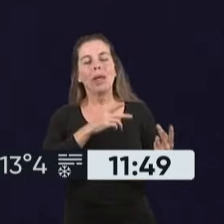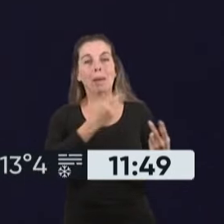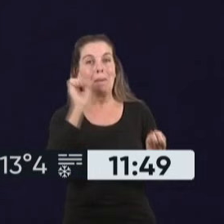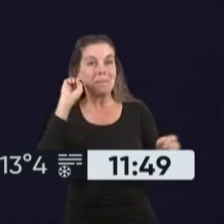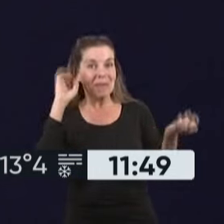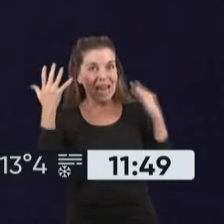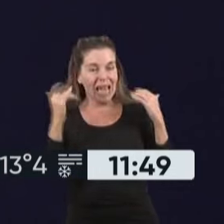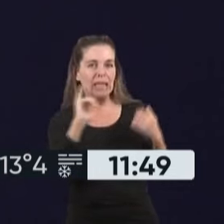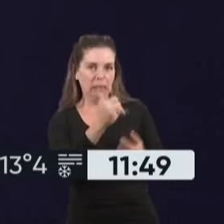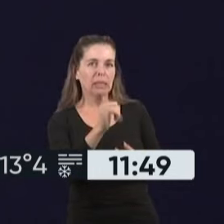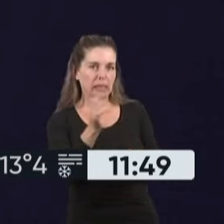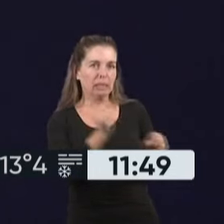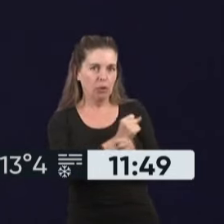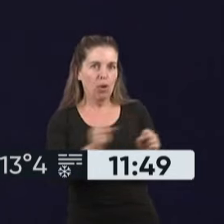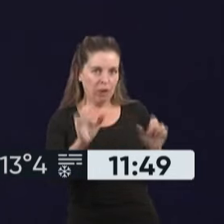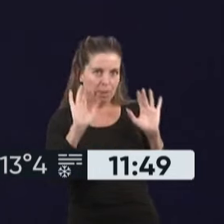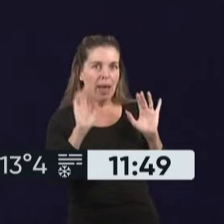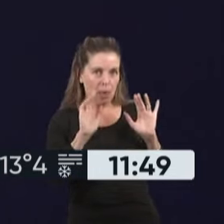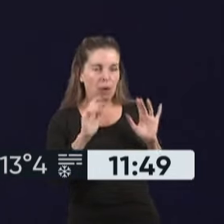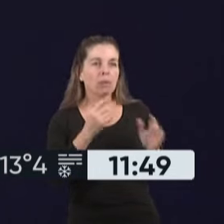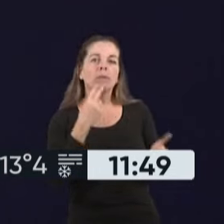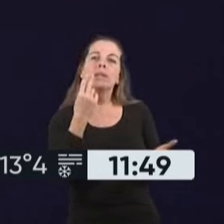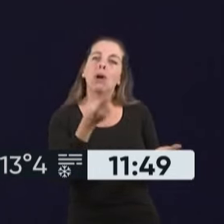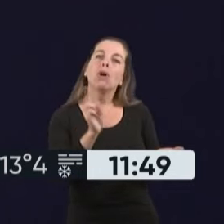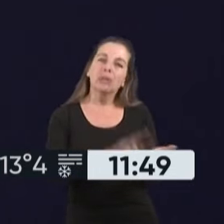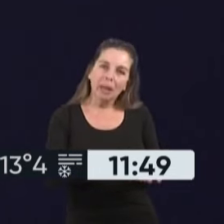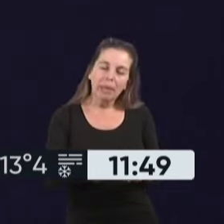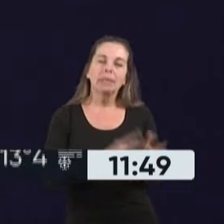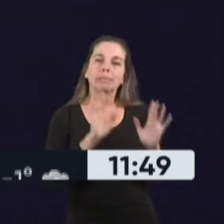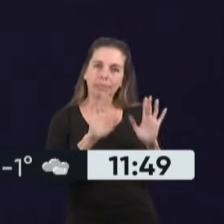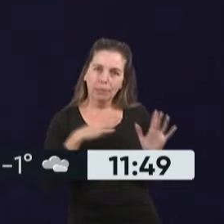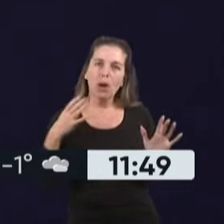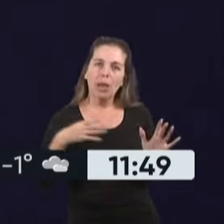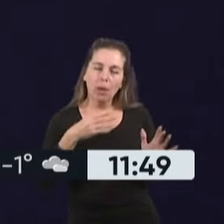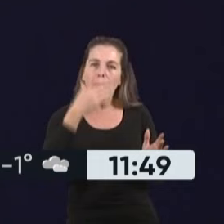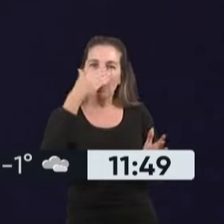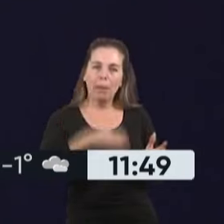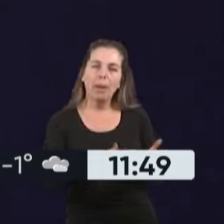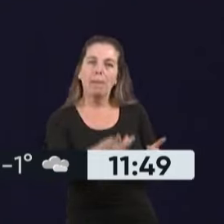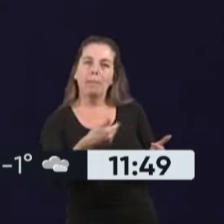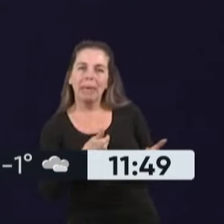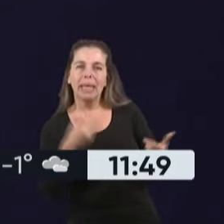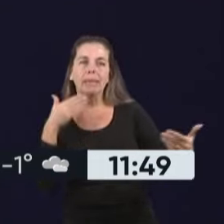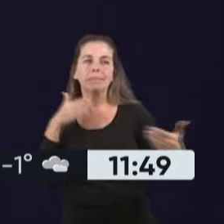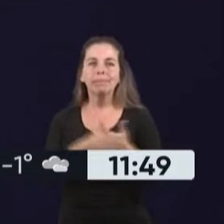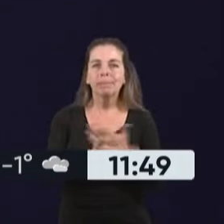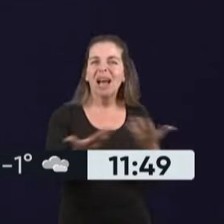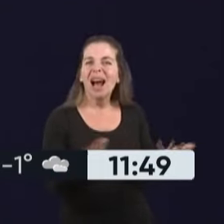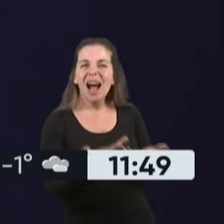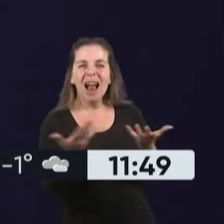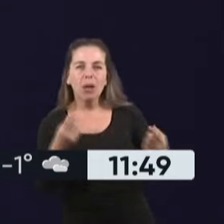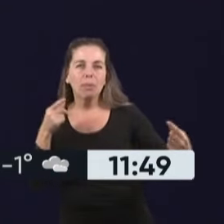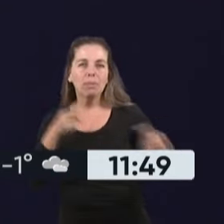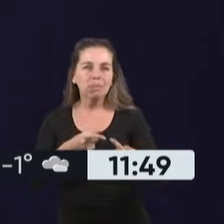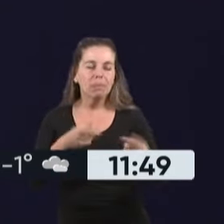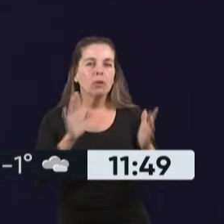efectivamente el presidente, repito, siempre aclaro lo mismo porque después tengo algún cruce con alguien con respecto